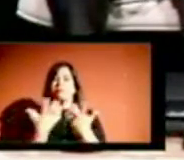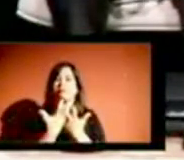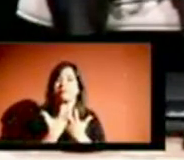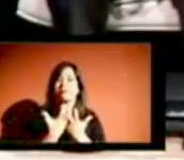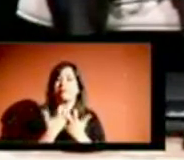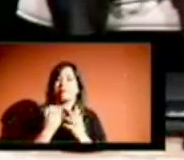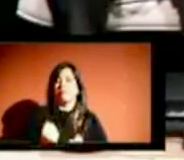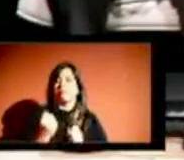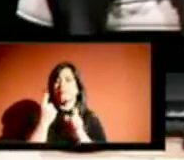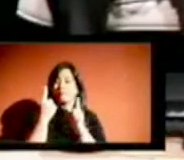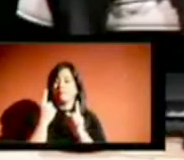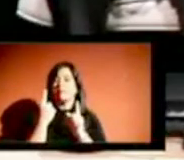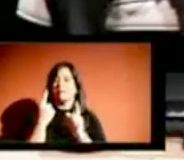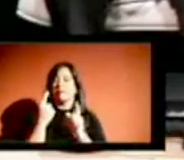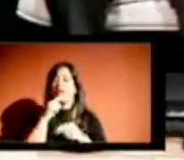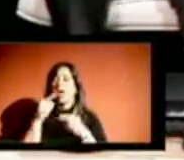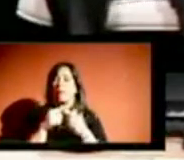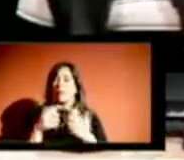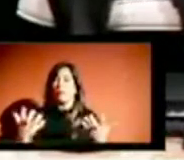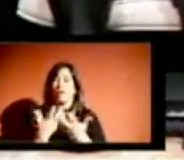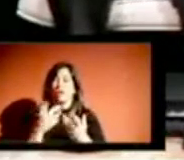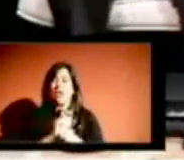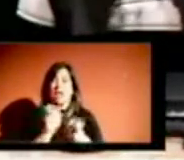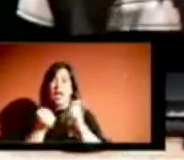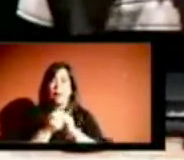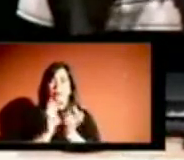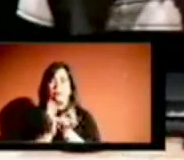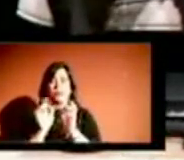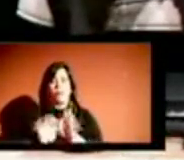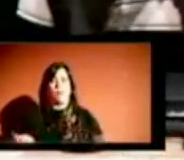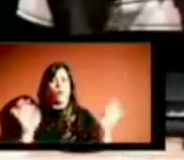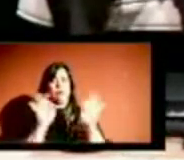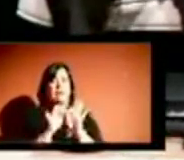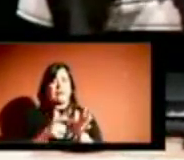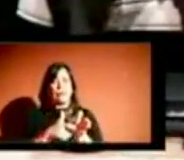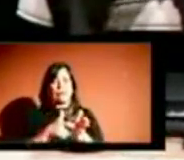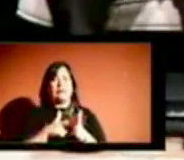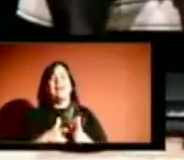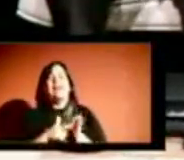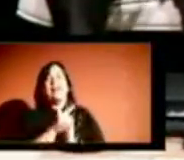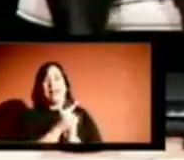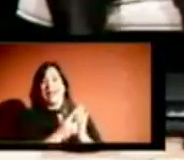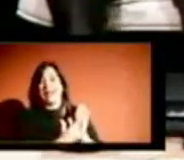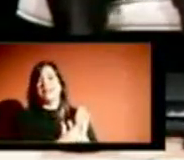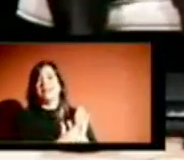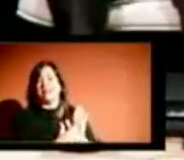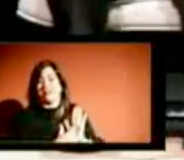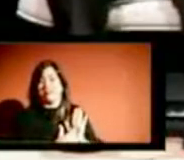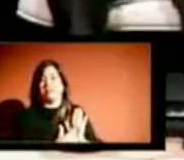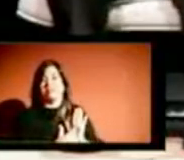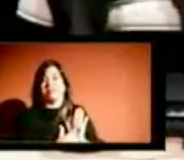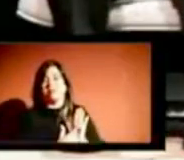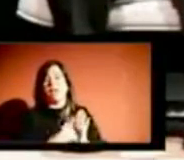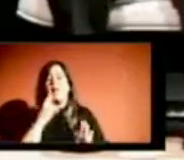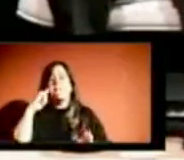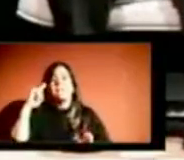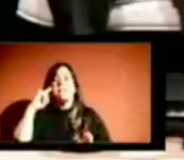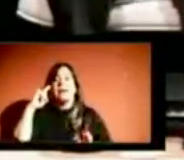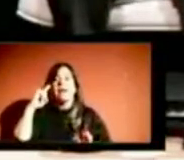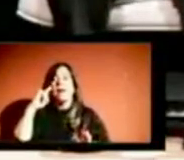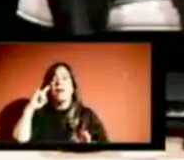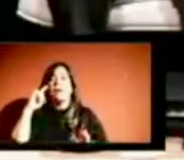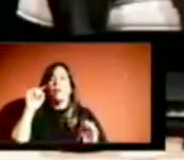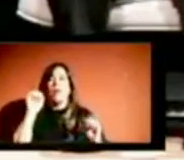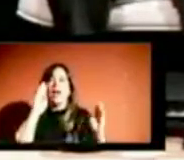y resiliencia al cambio climático, que es importantísimo, lo requiere la ley que tenemos